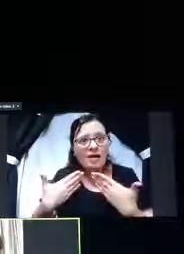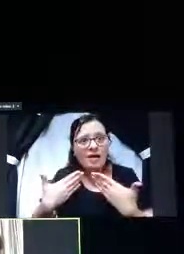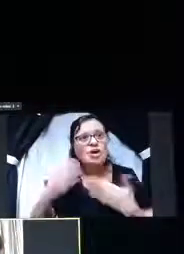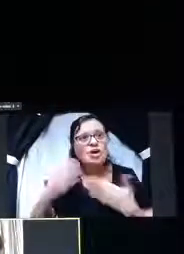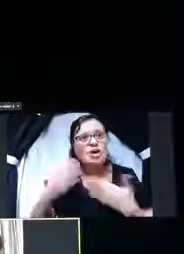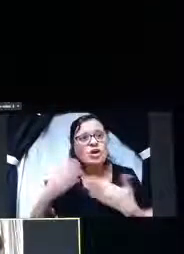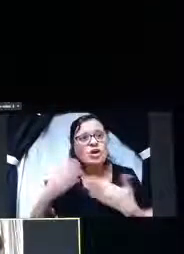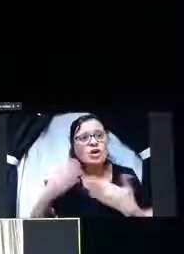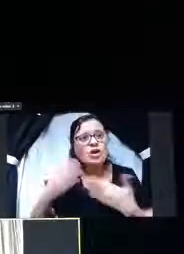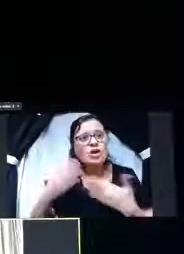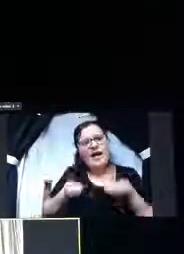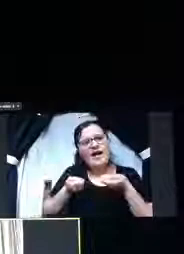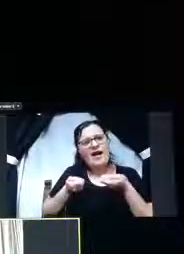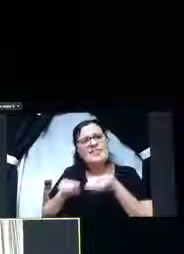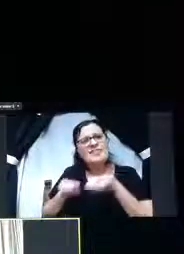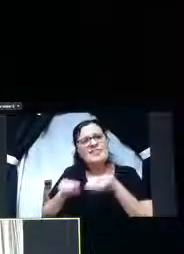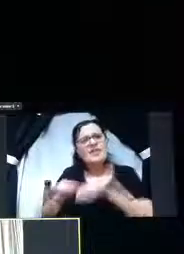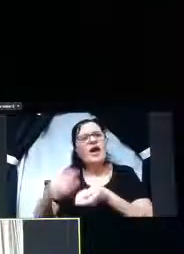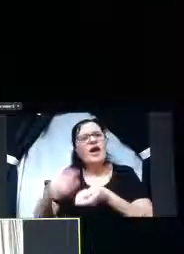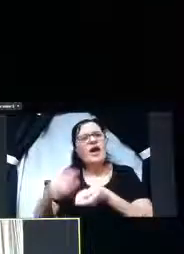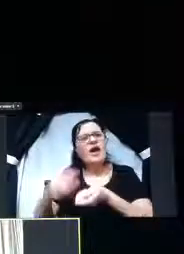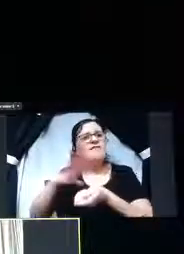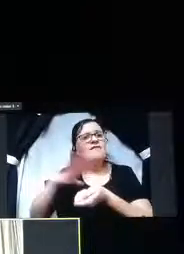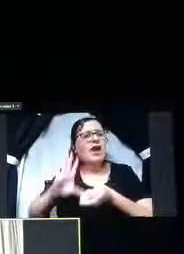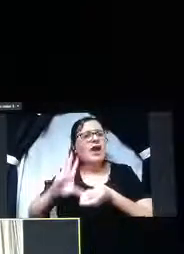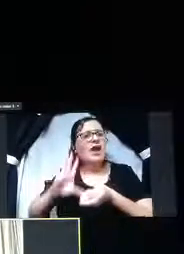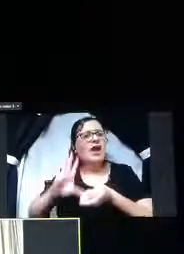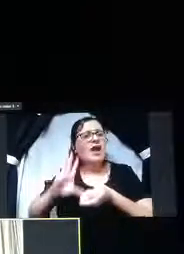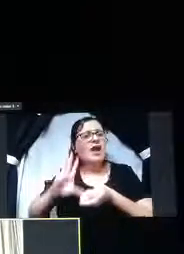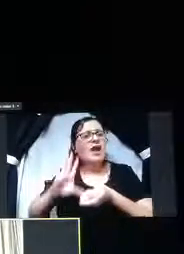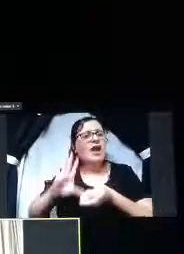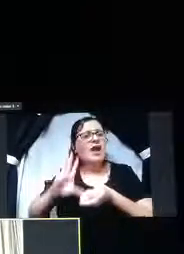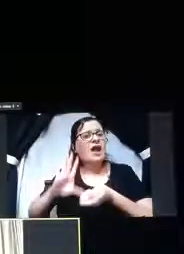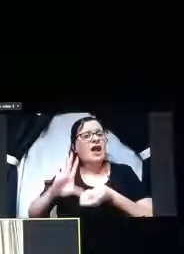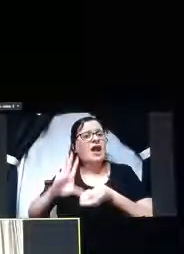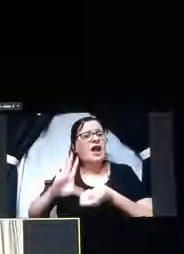De un déficit auditivo, porque por ahí, a ver,